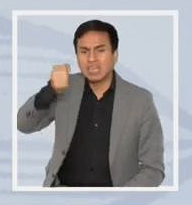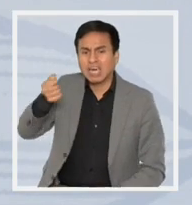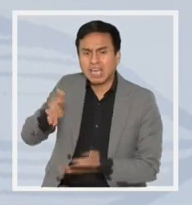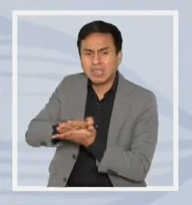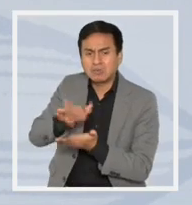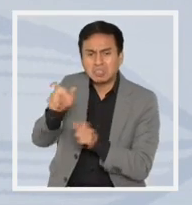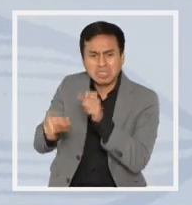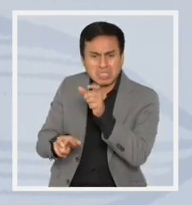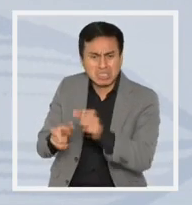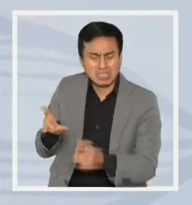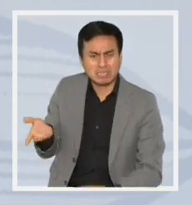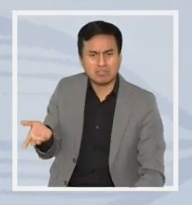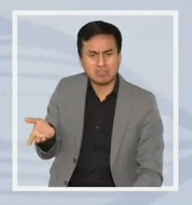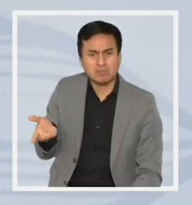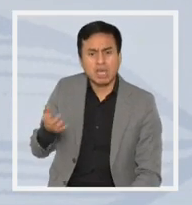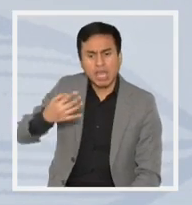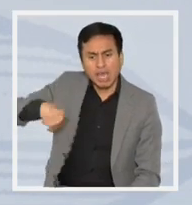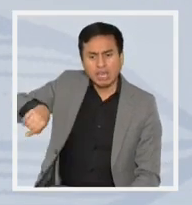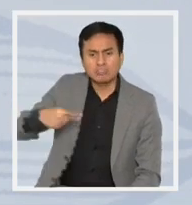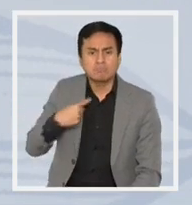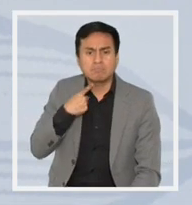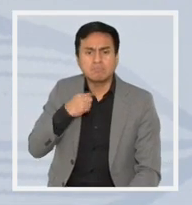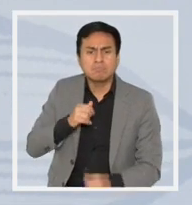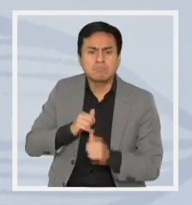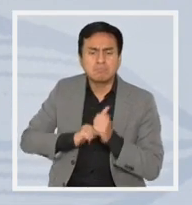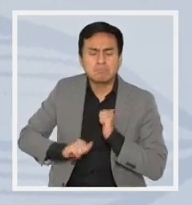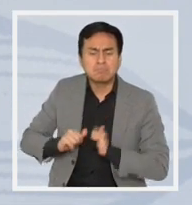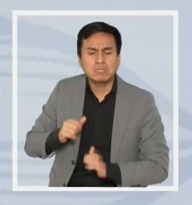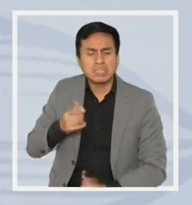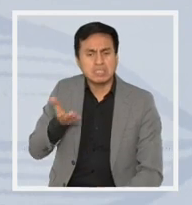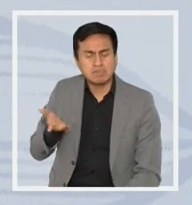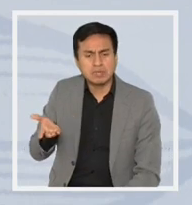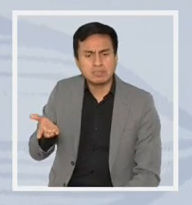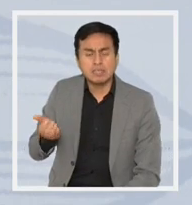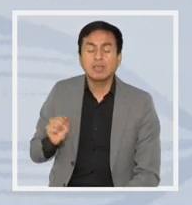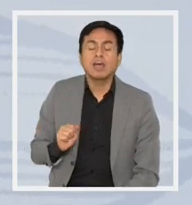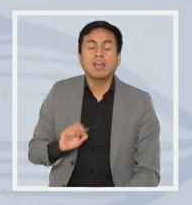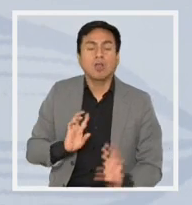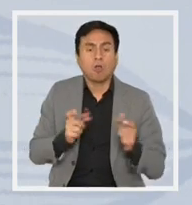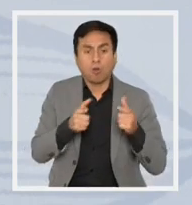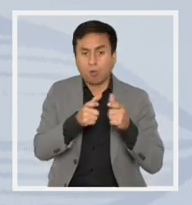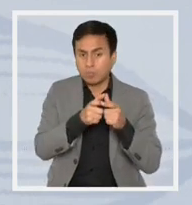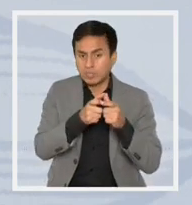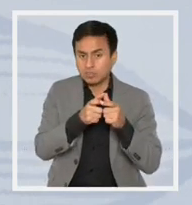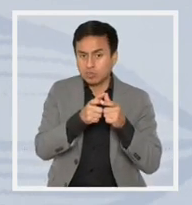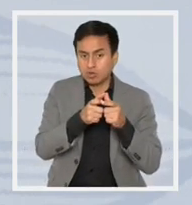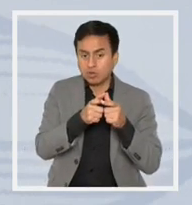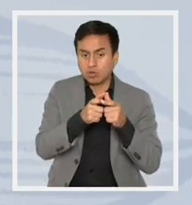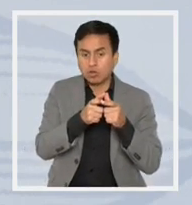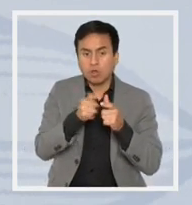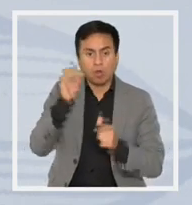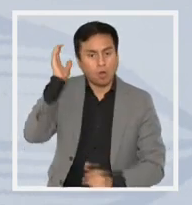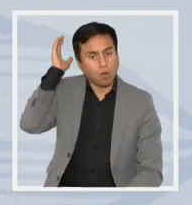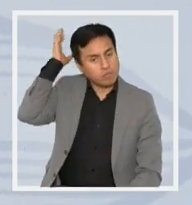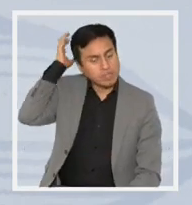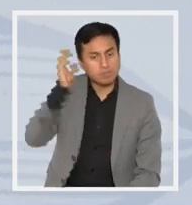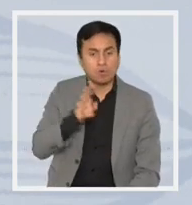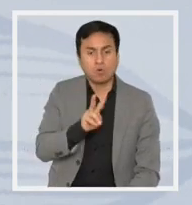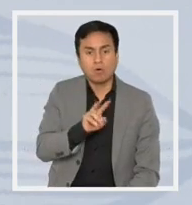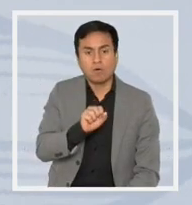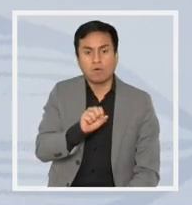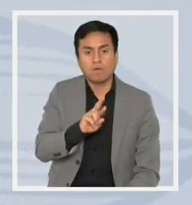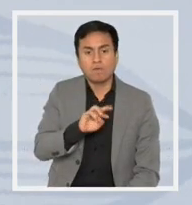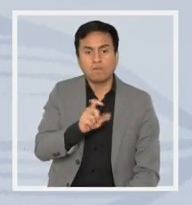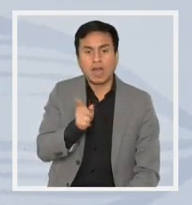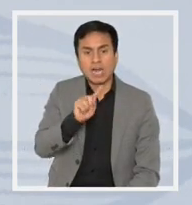genocidio de que estos han sido víctimas. La comisión del obispo Vargas, que en